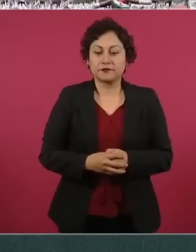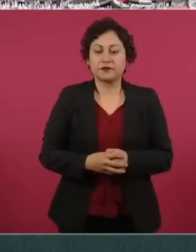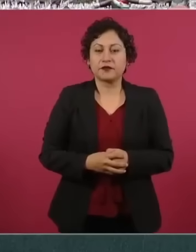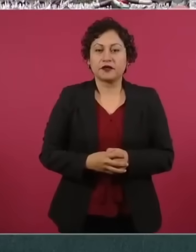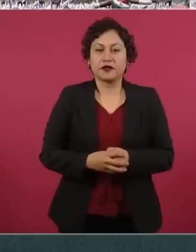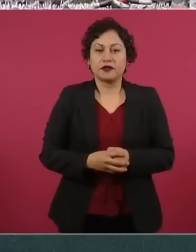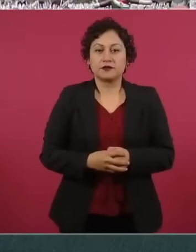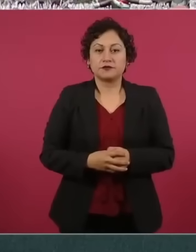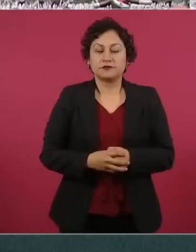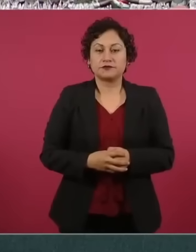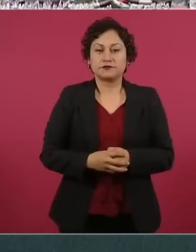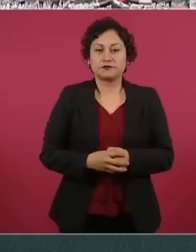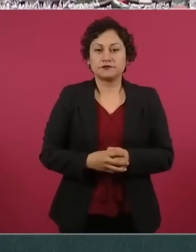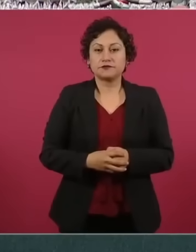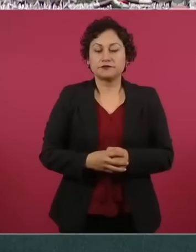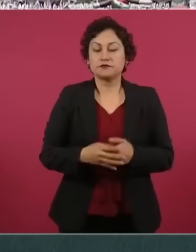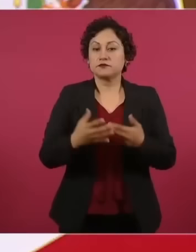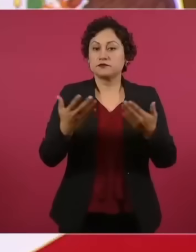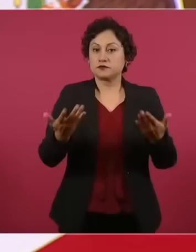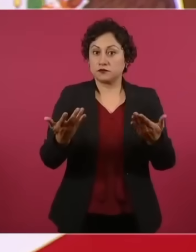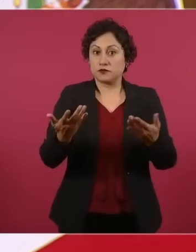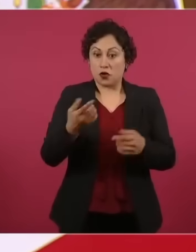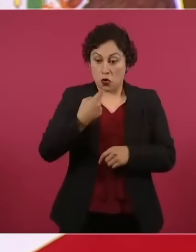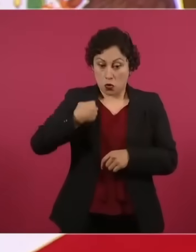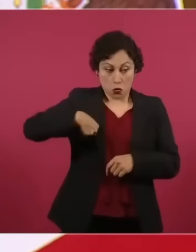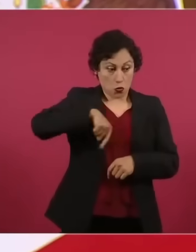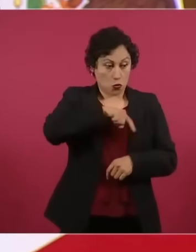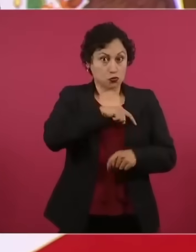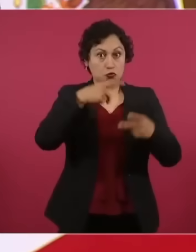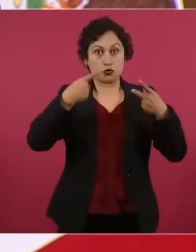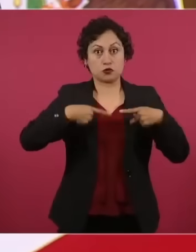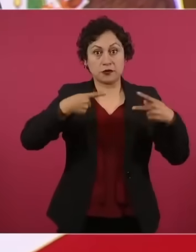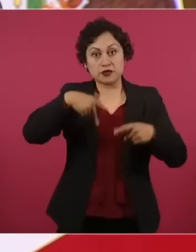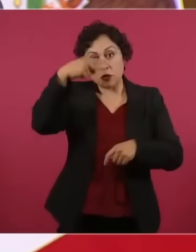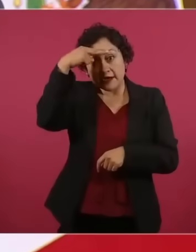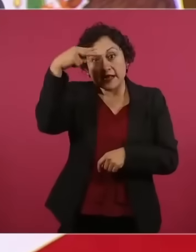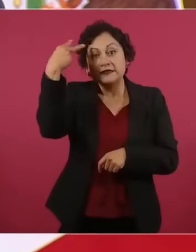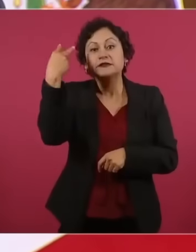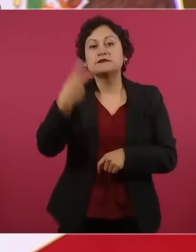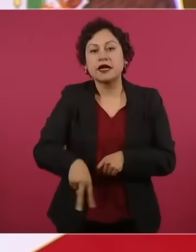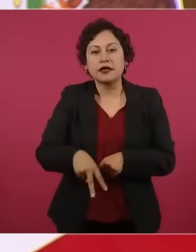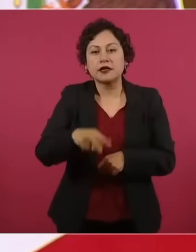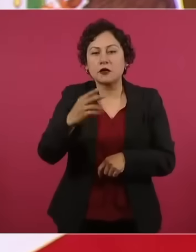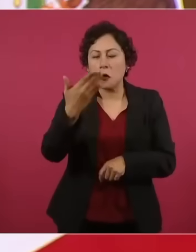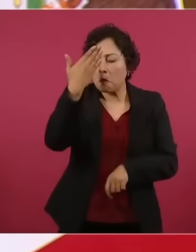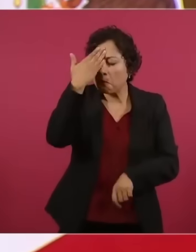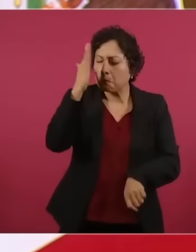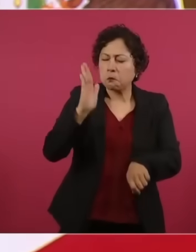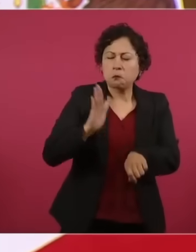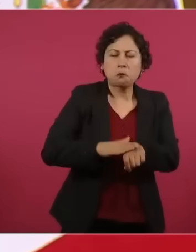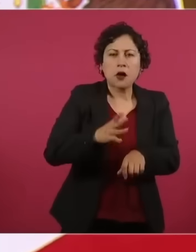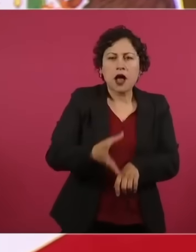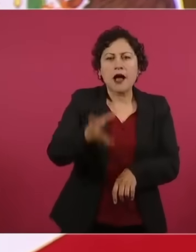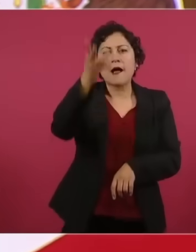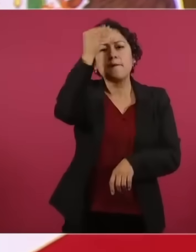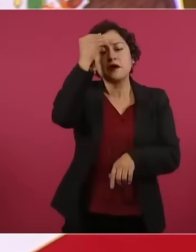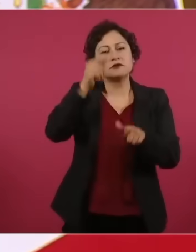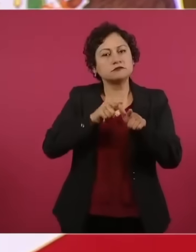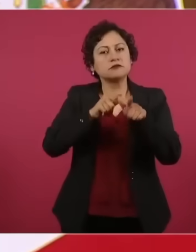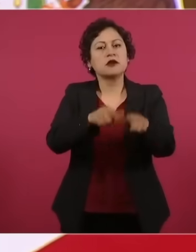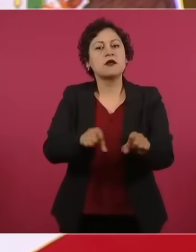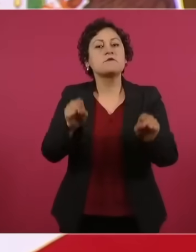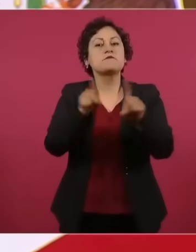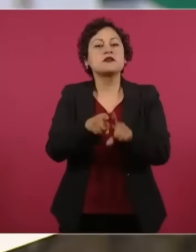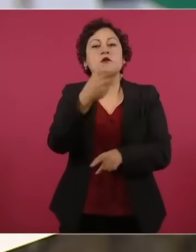Seguimos el precepto de Ricardo Flores Magón, de que solo